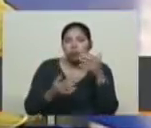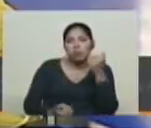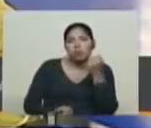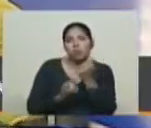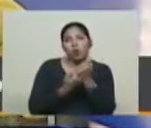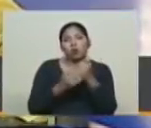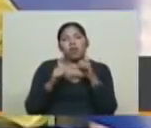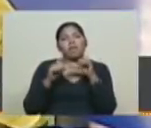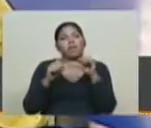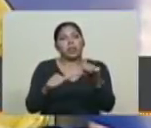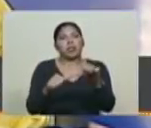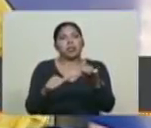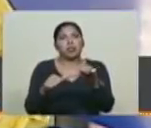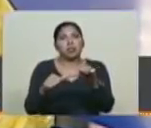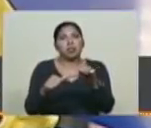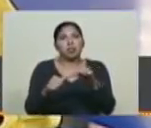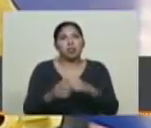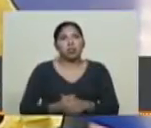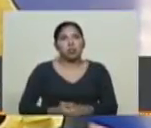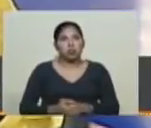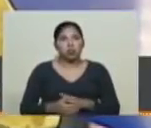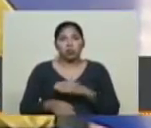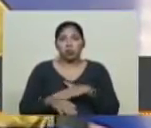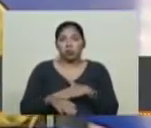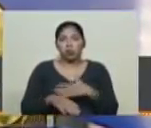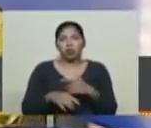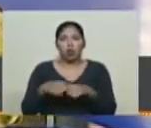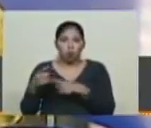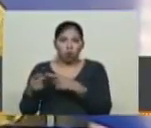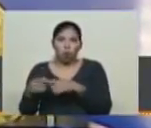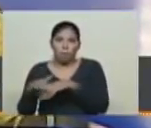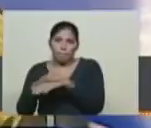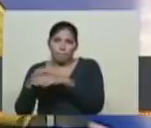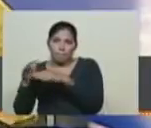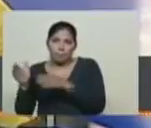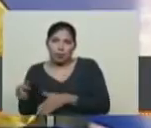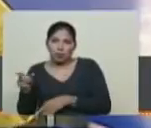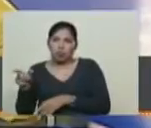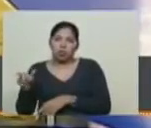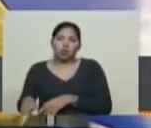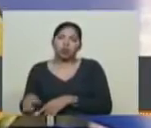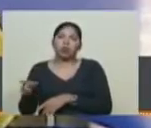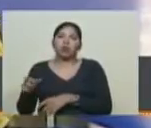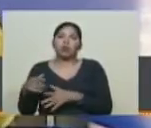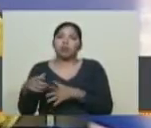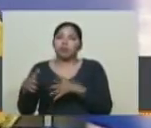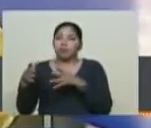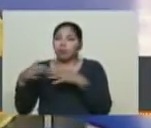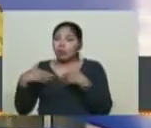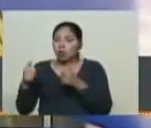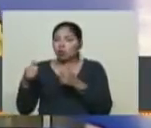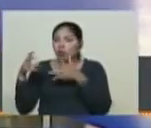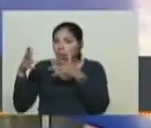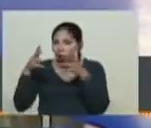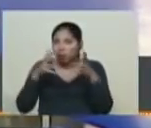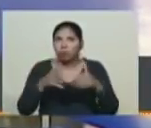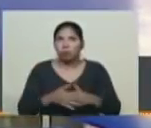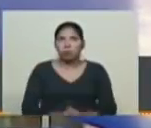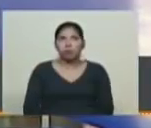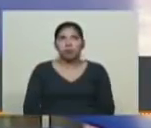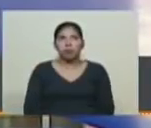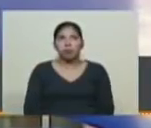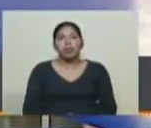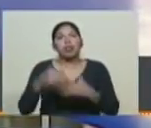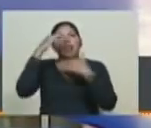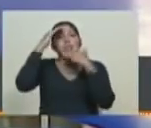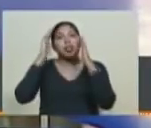que anunciar, ya nuestro ministro lo va a explicar en los próximos minutos, atención Venezuela, atención a las